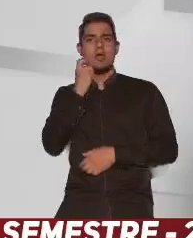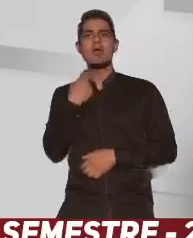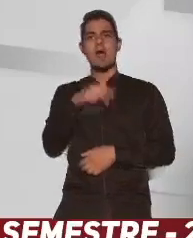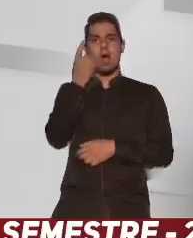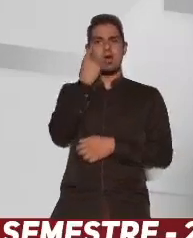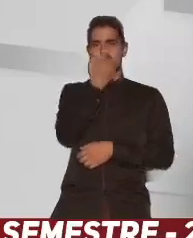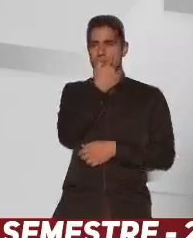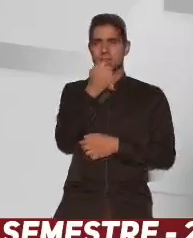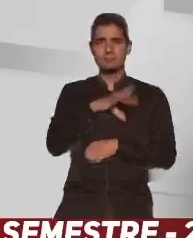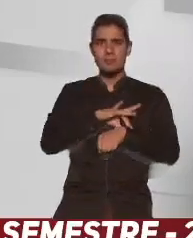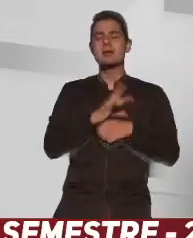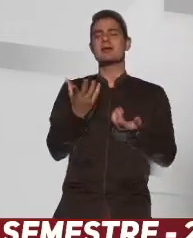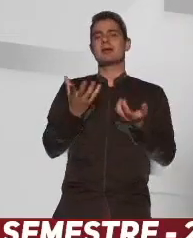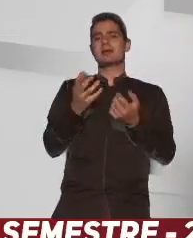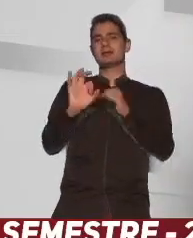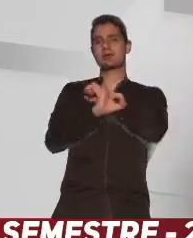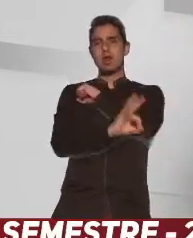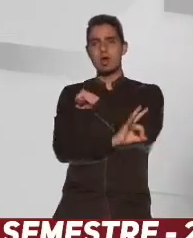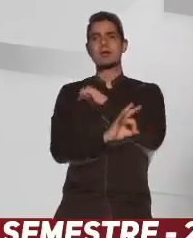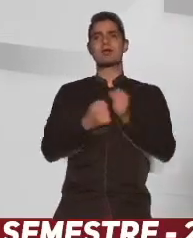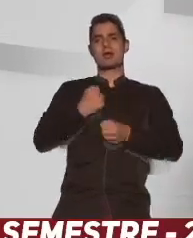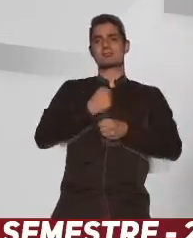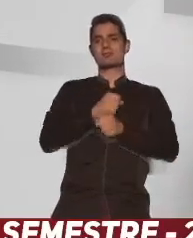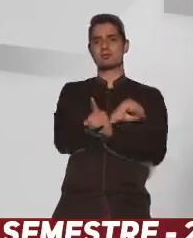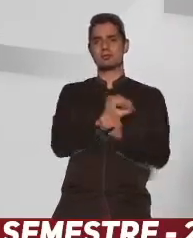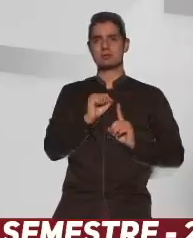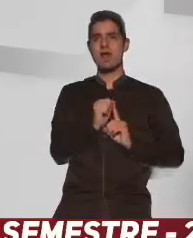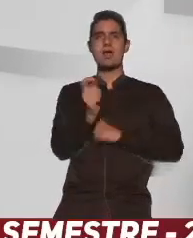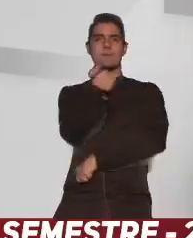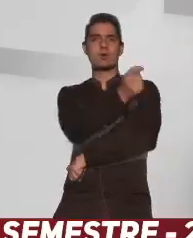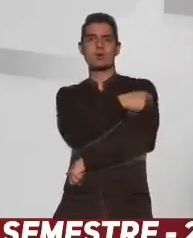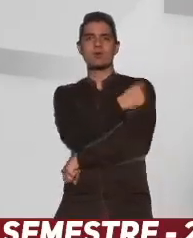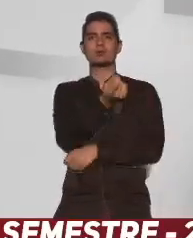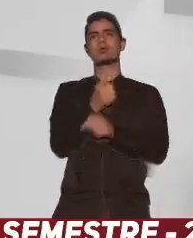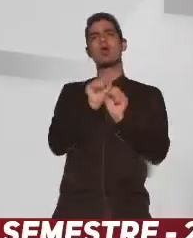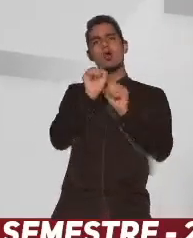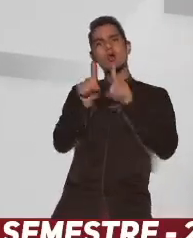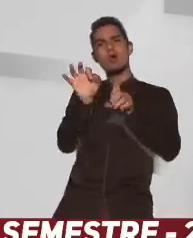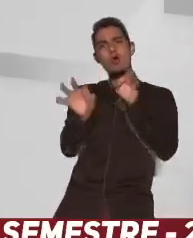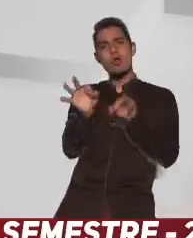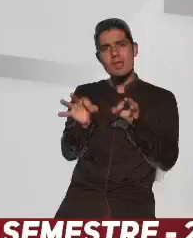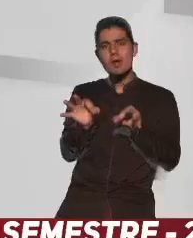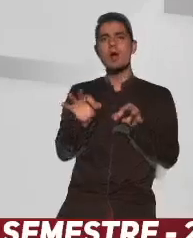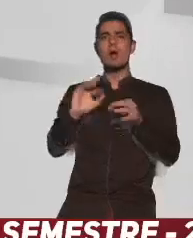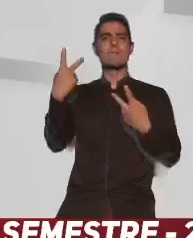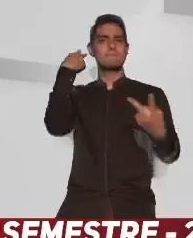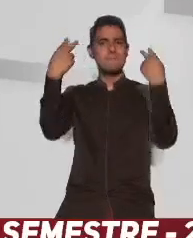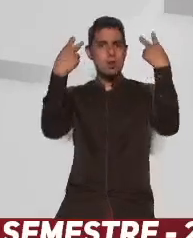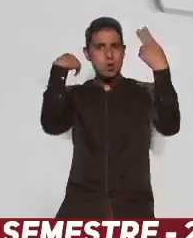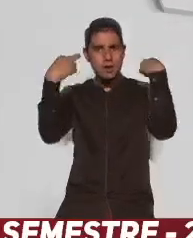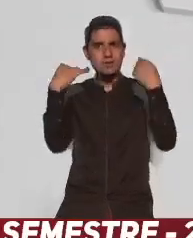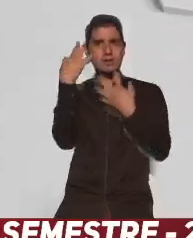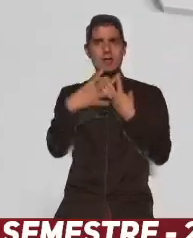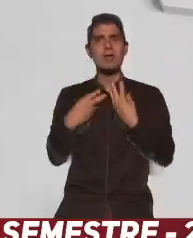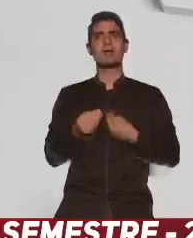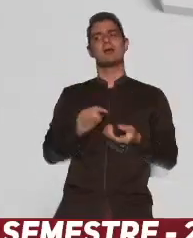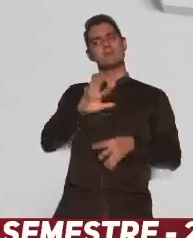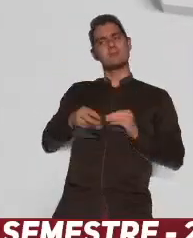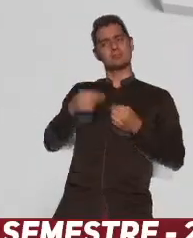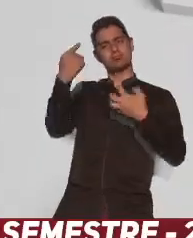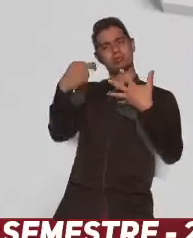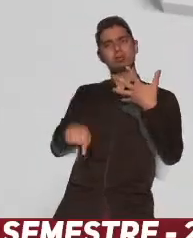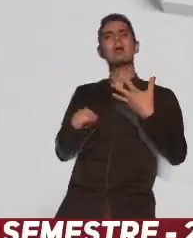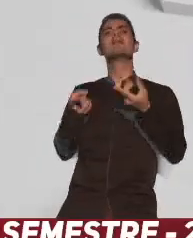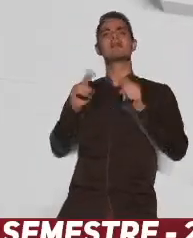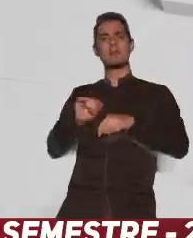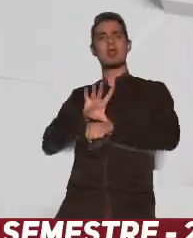trabajo social, vacunación, consultorio jurídico, peluquería y estética, controles veterinarios,